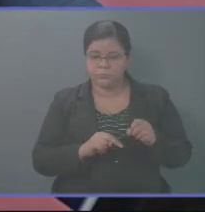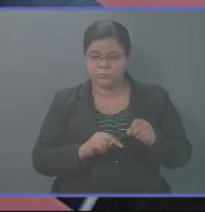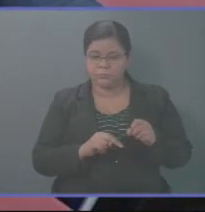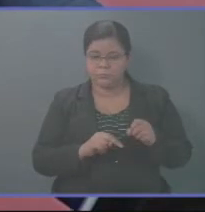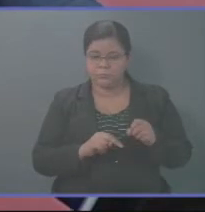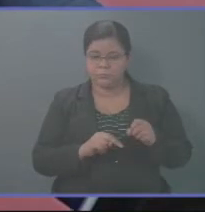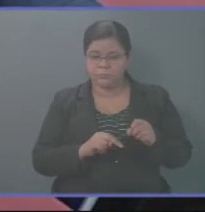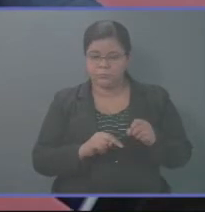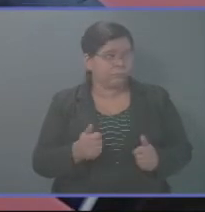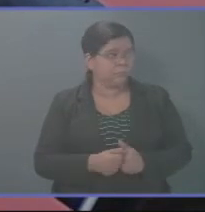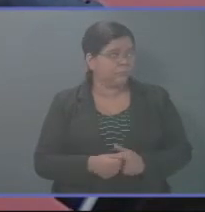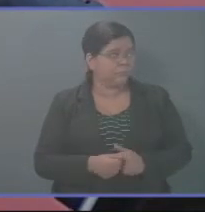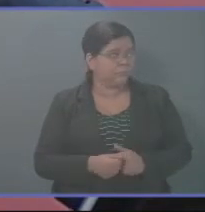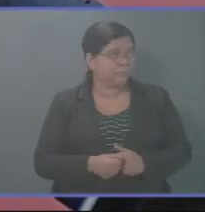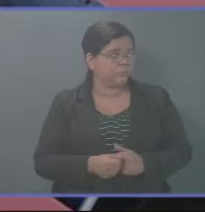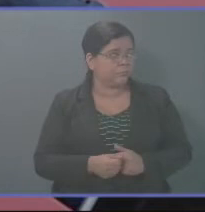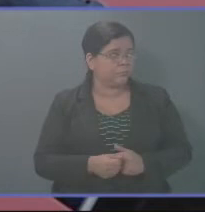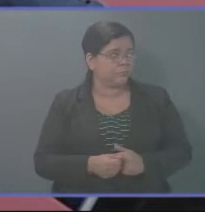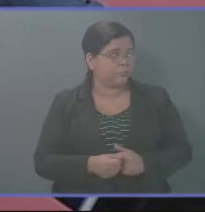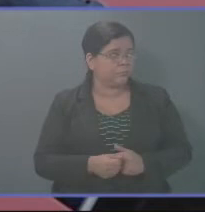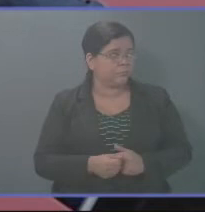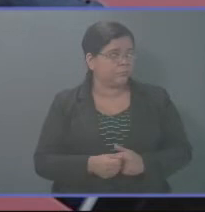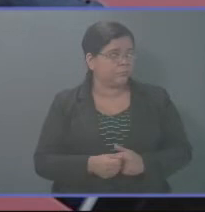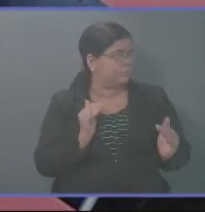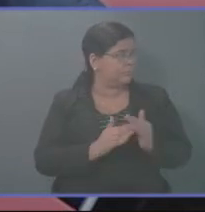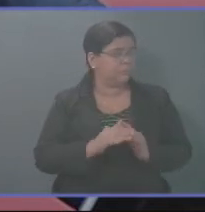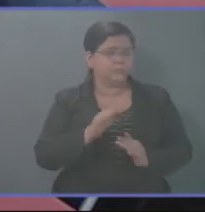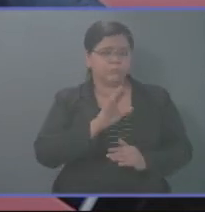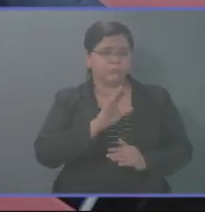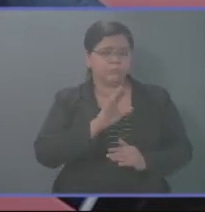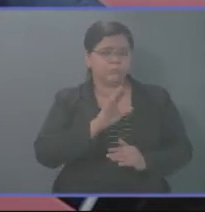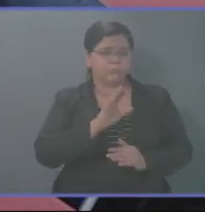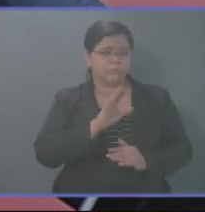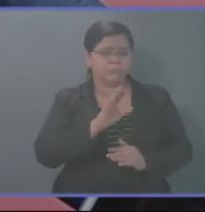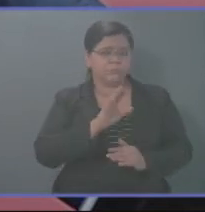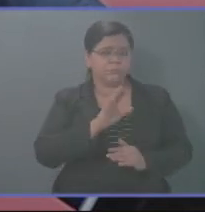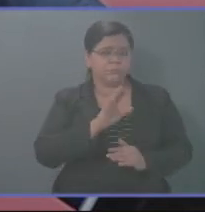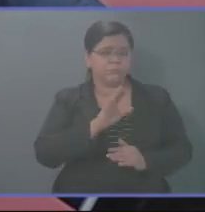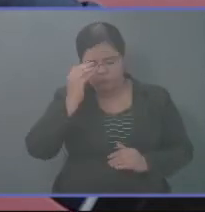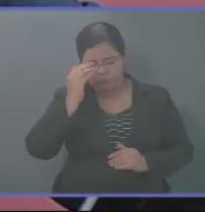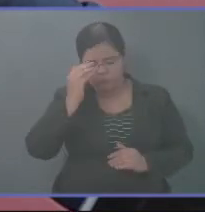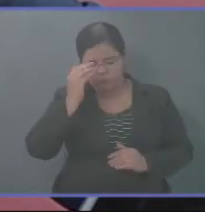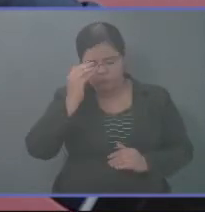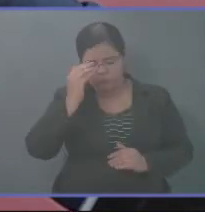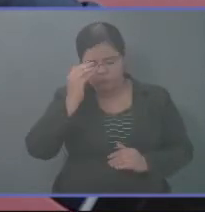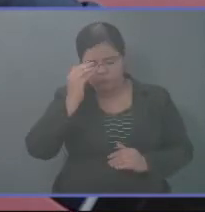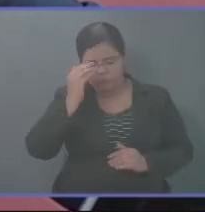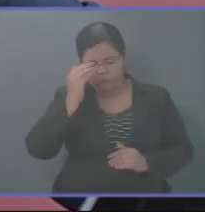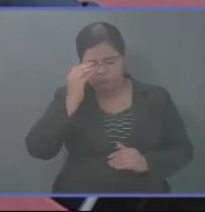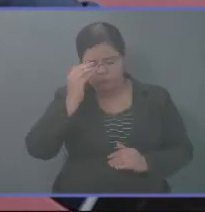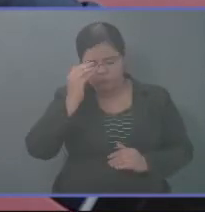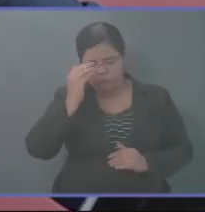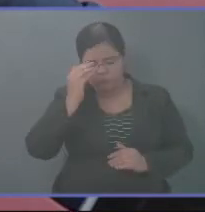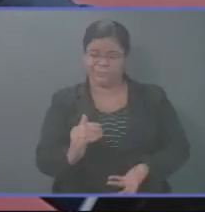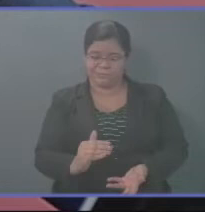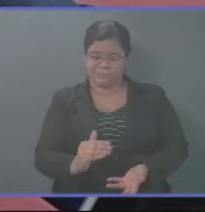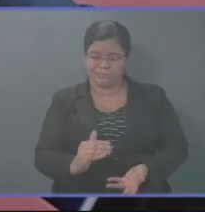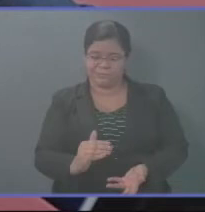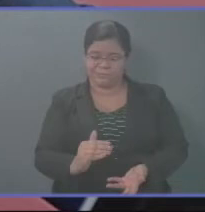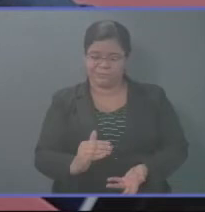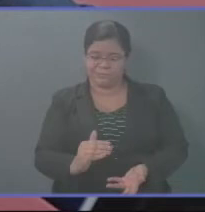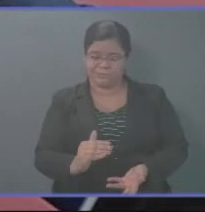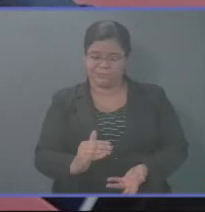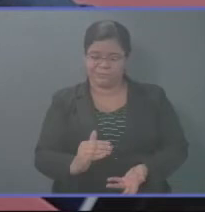nunca visto en la historia del país. Y es una cantidad enorme de dinero si